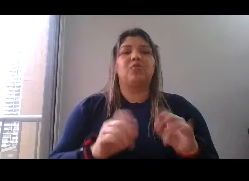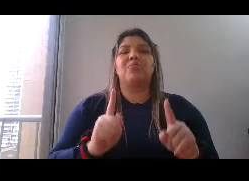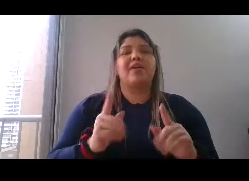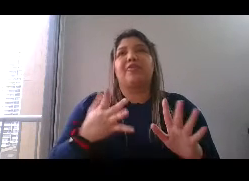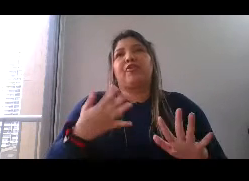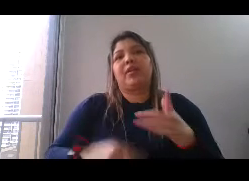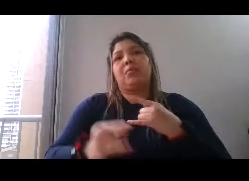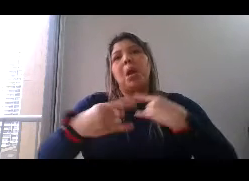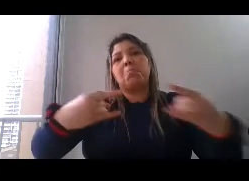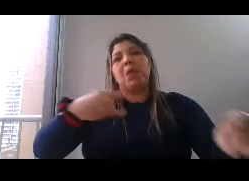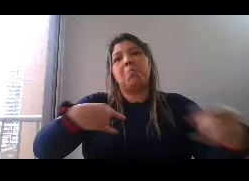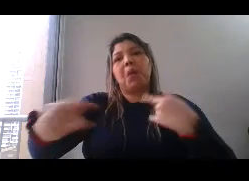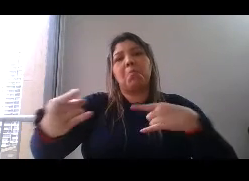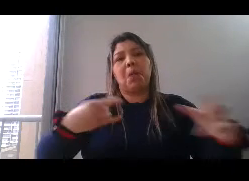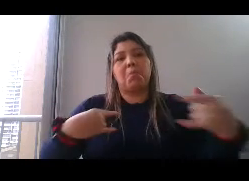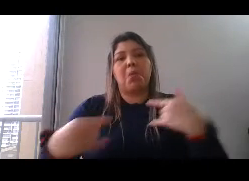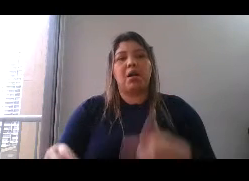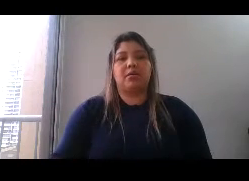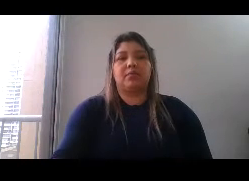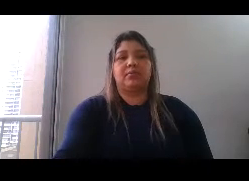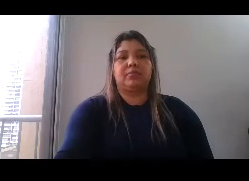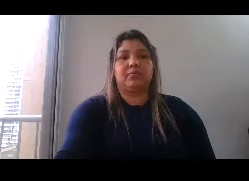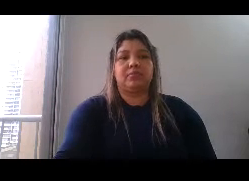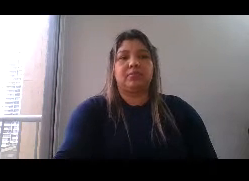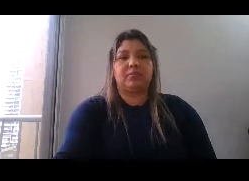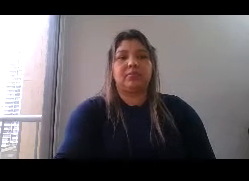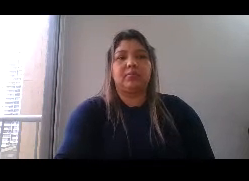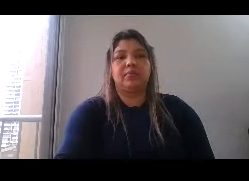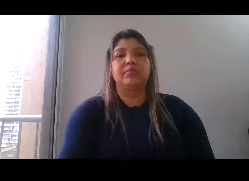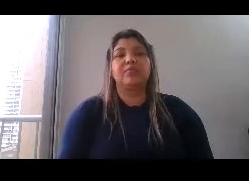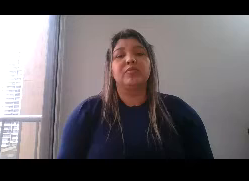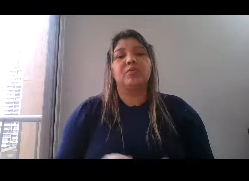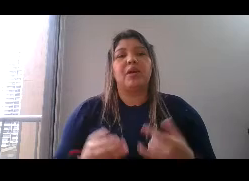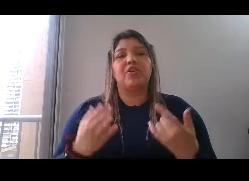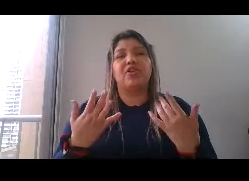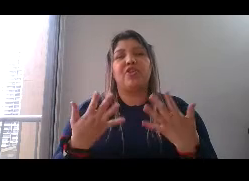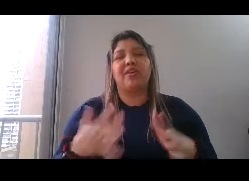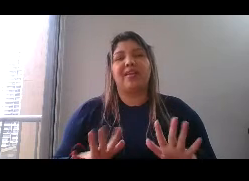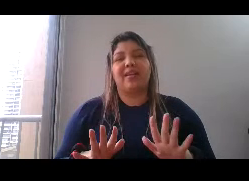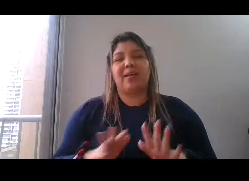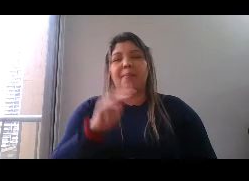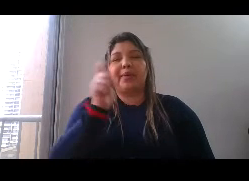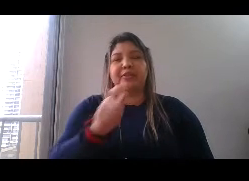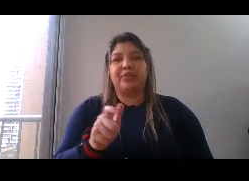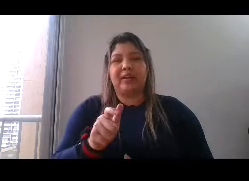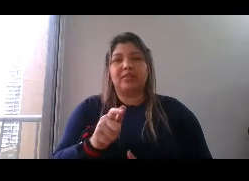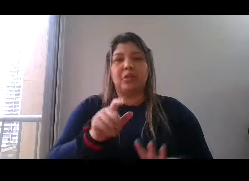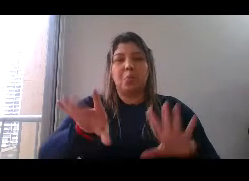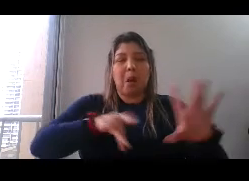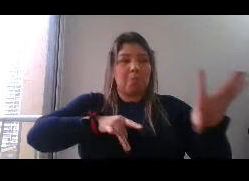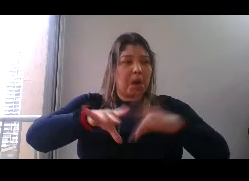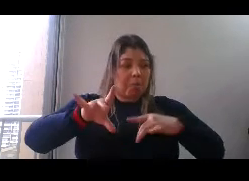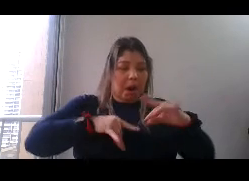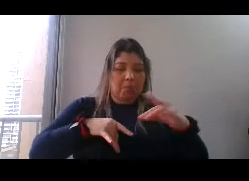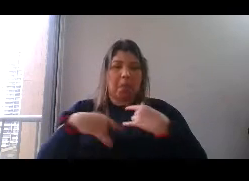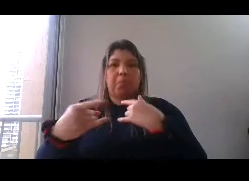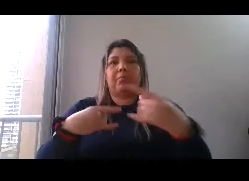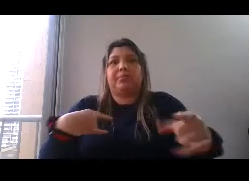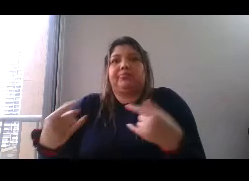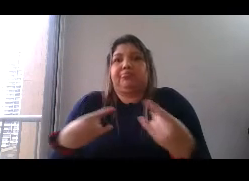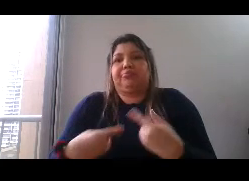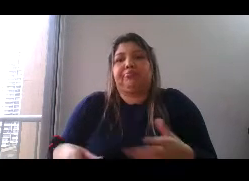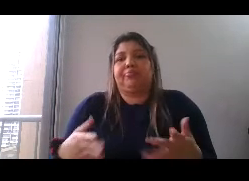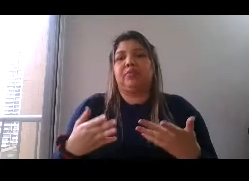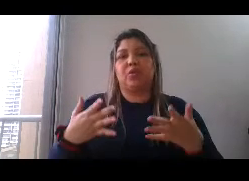contaminándose, efectivamente, no termine contaminándose y sufriendo